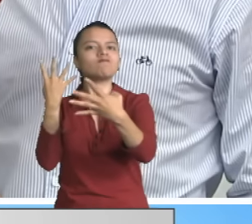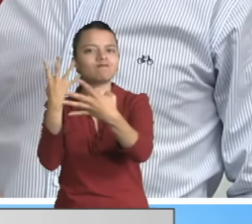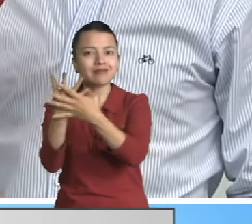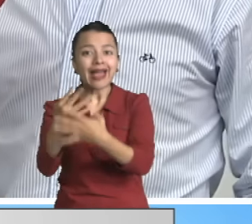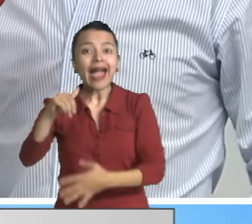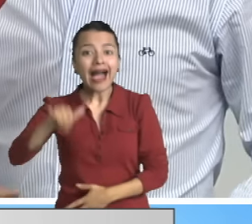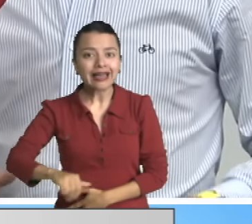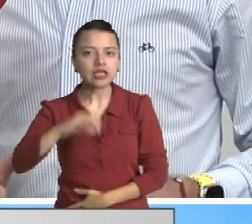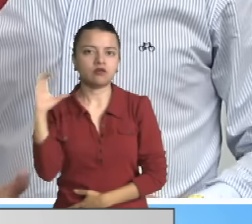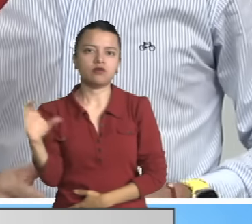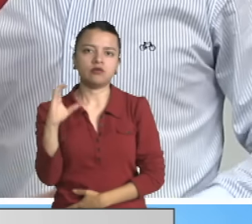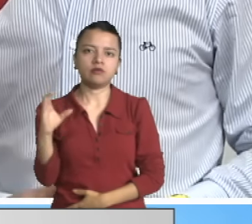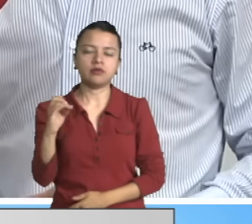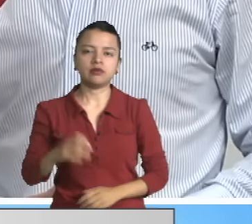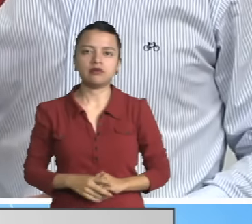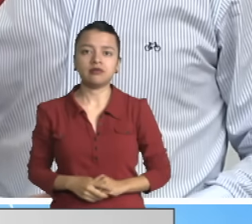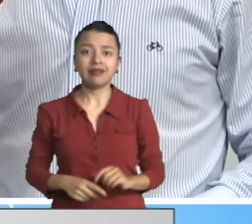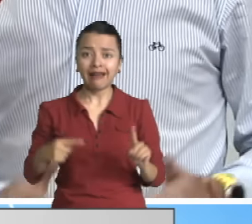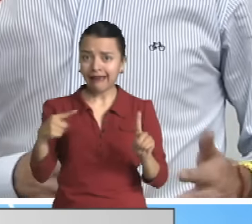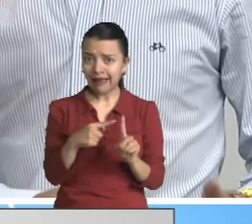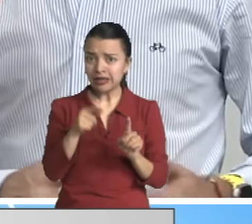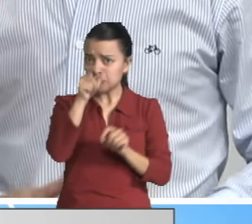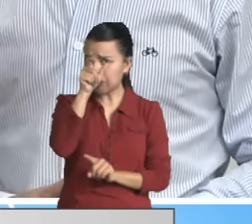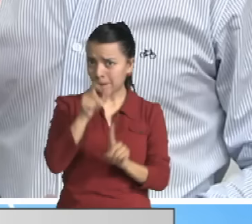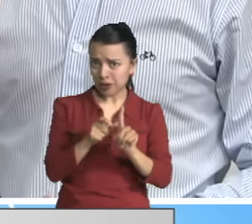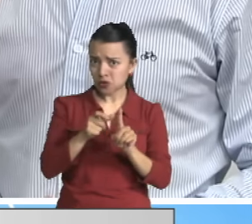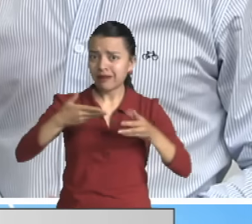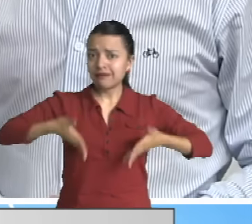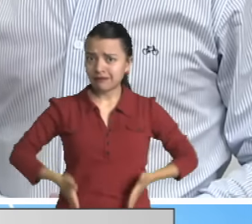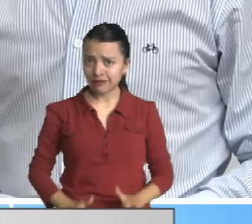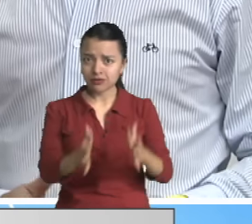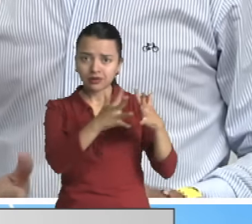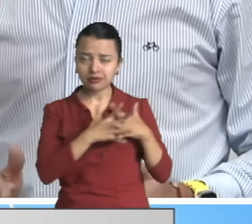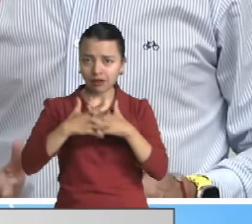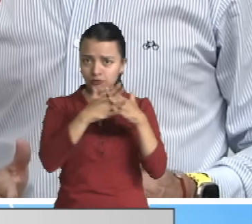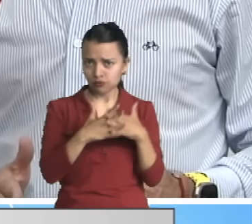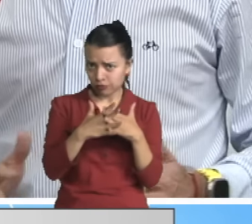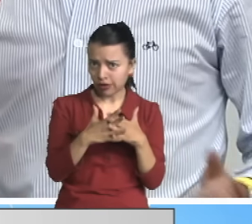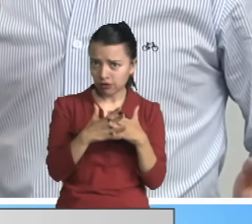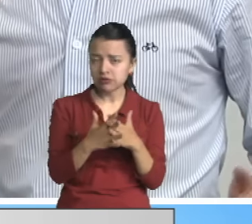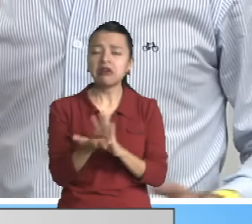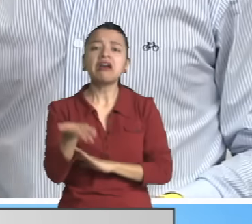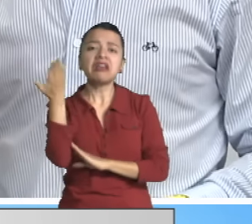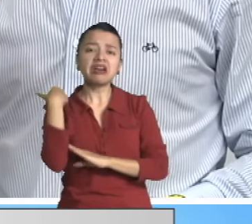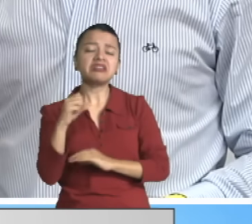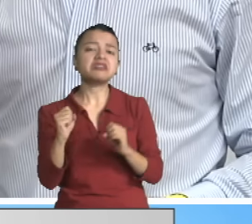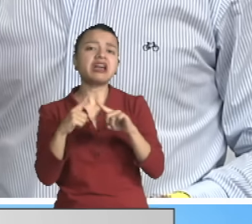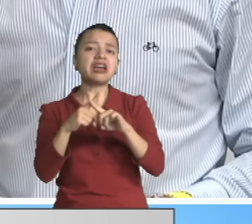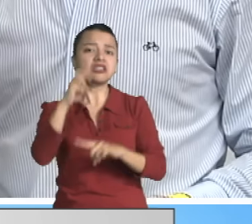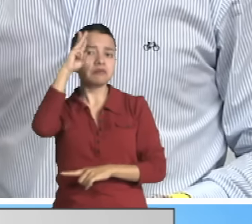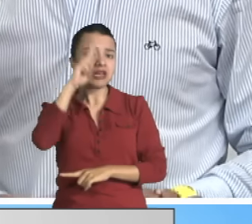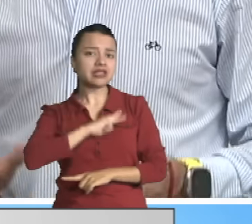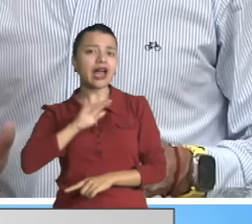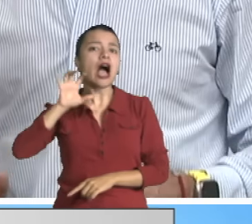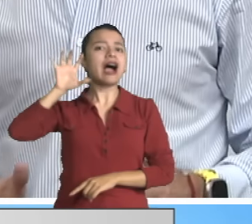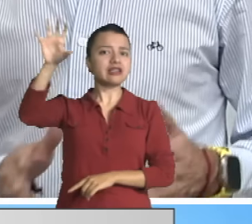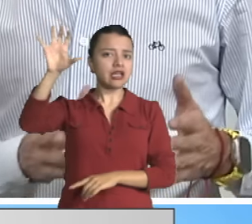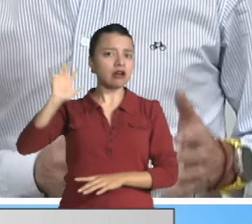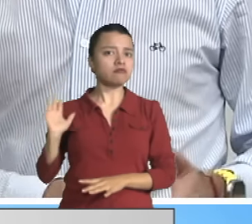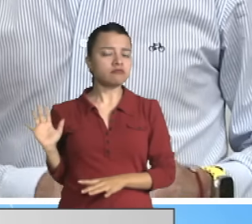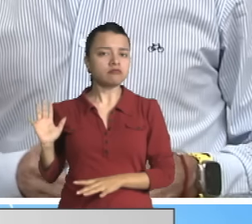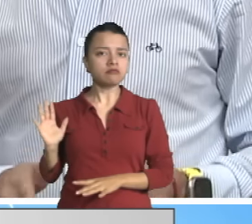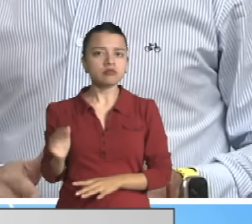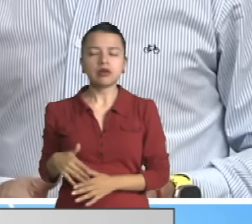en Colombia. Este es un norteamericano exmilitar que, gracias a las investigaciones articuladas con